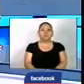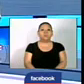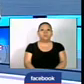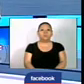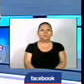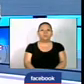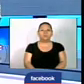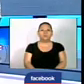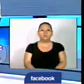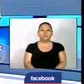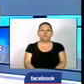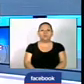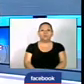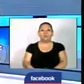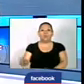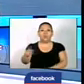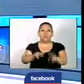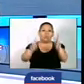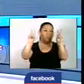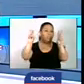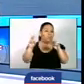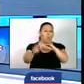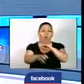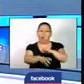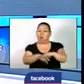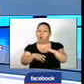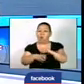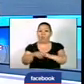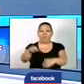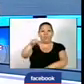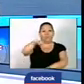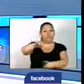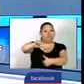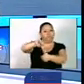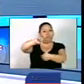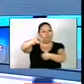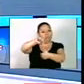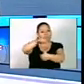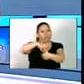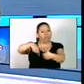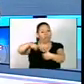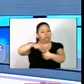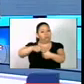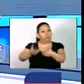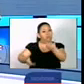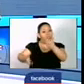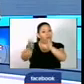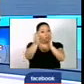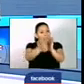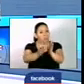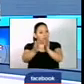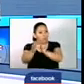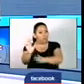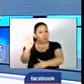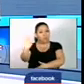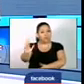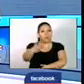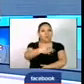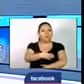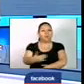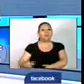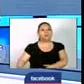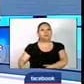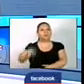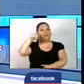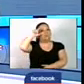y los altos niveles de corrupción en países de América Central podrían comprometer el plan anticorrupción del presidente Joe Biden